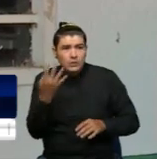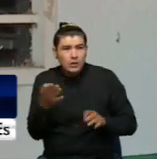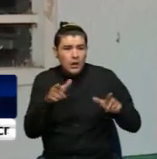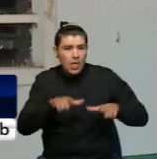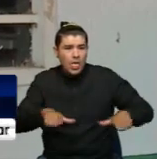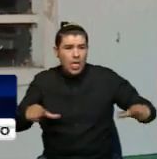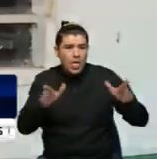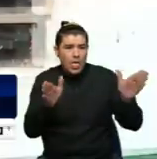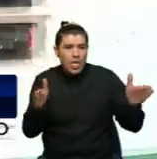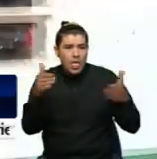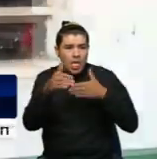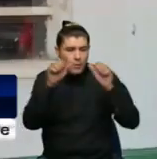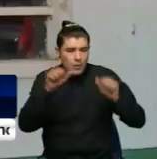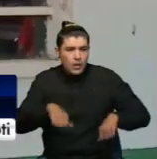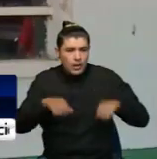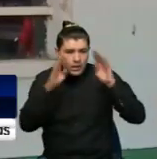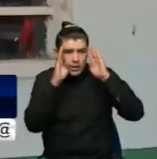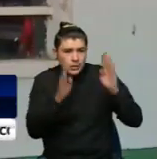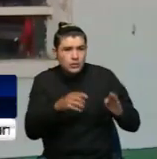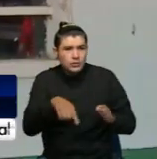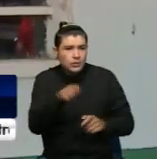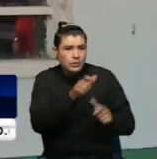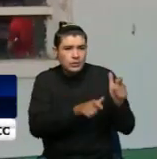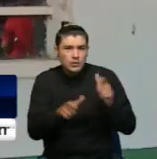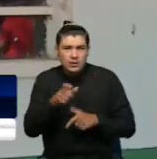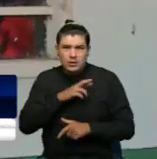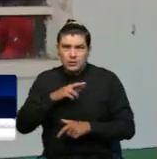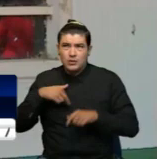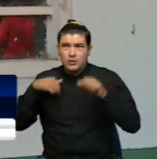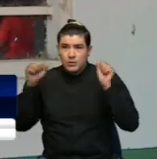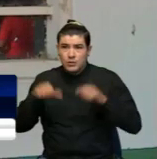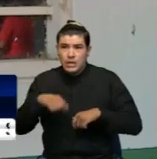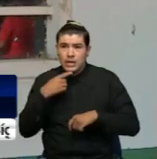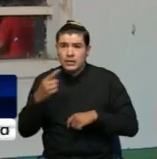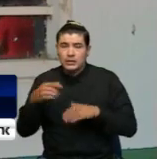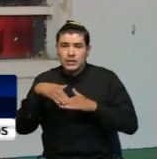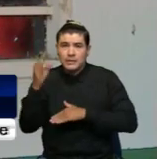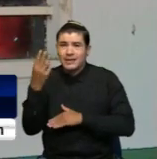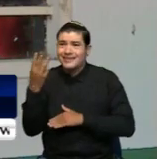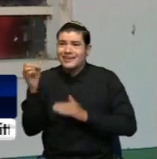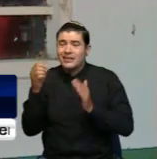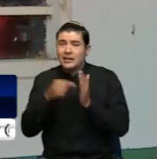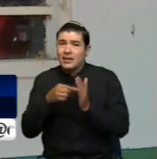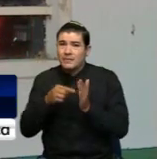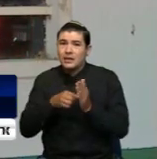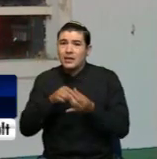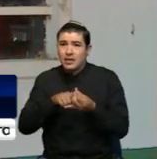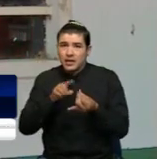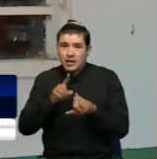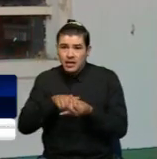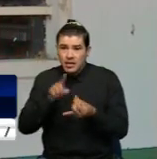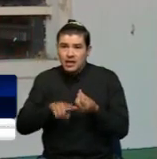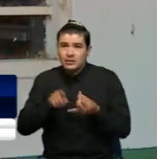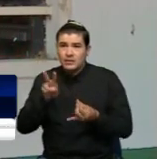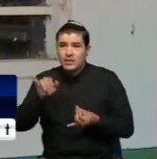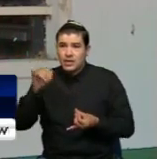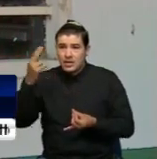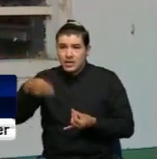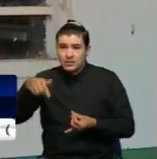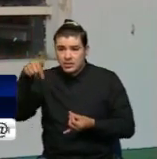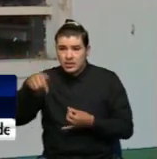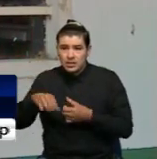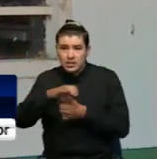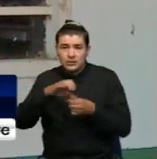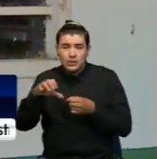para atender a las personas y nosotros podemos atraernos a decir que tenemos más de 30 mil casos de vih en la ciudad de cúcuta y que hay